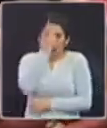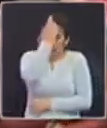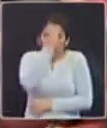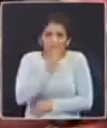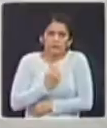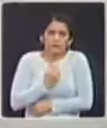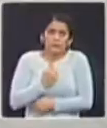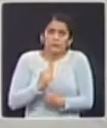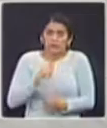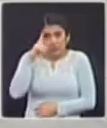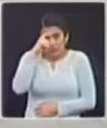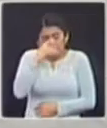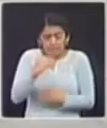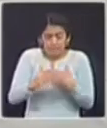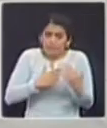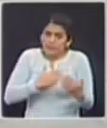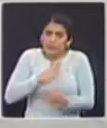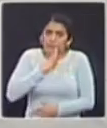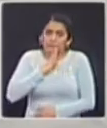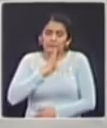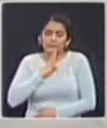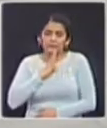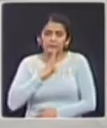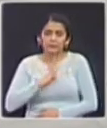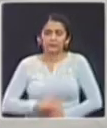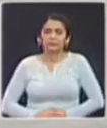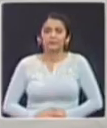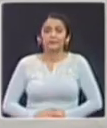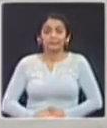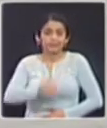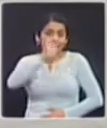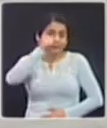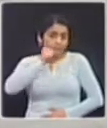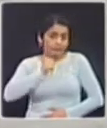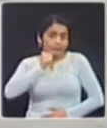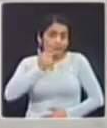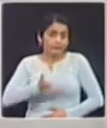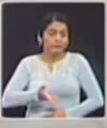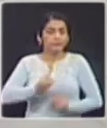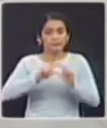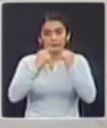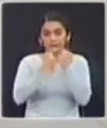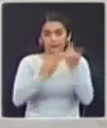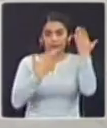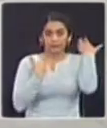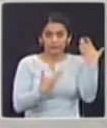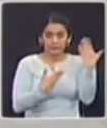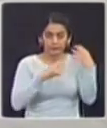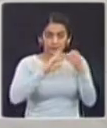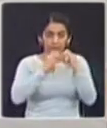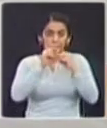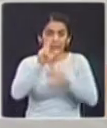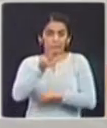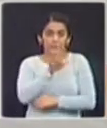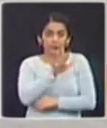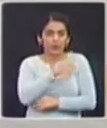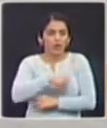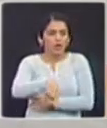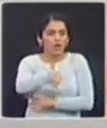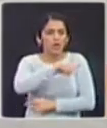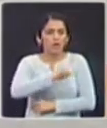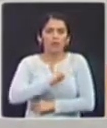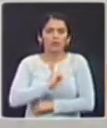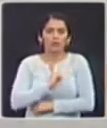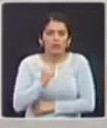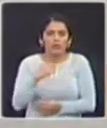dolorosas. Hay que señalar que desde el día de ayer el bloque de Alianza País empezó a estudiar